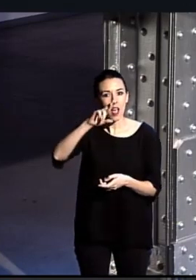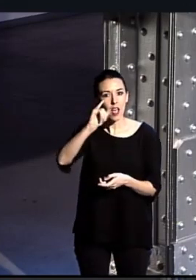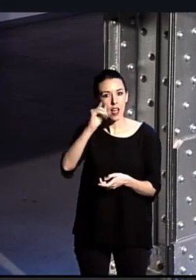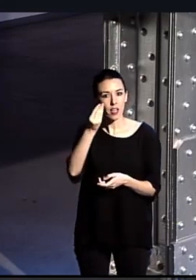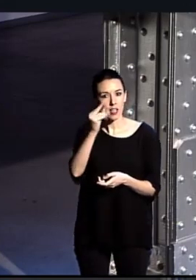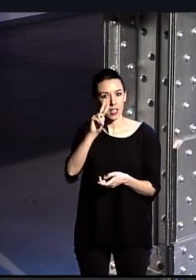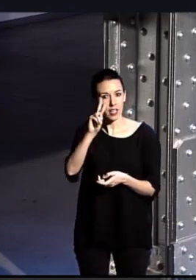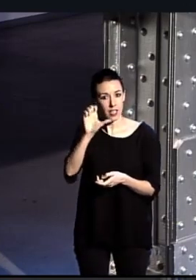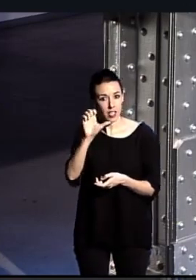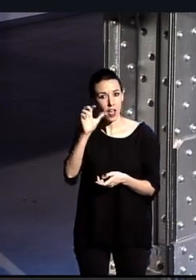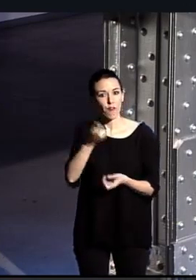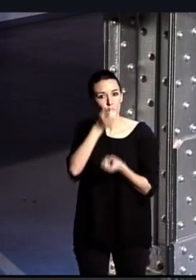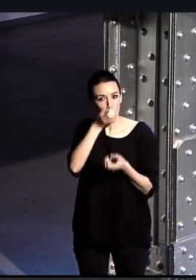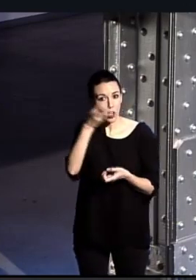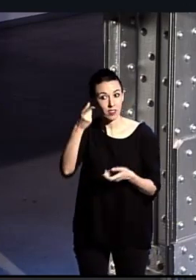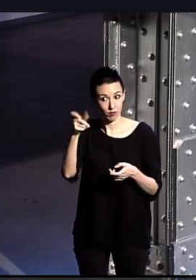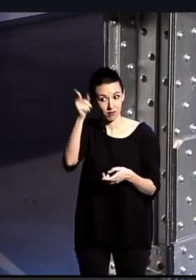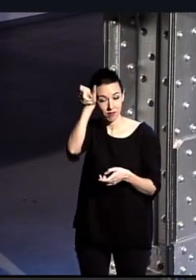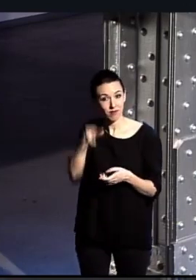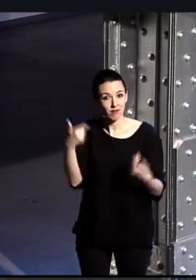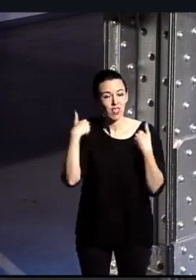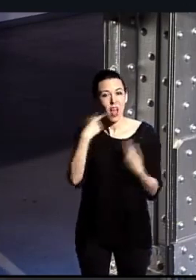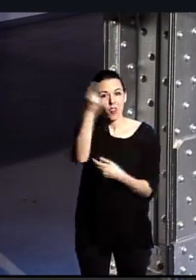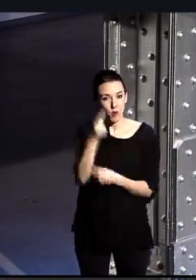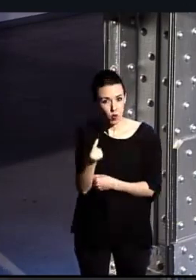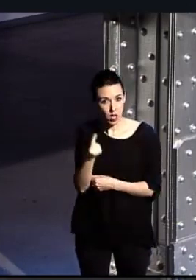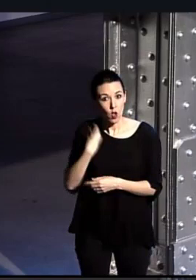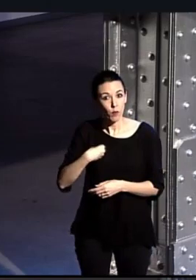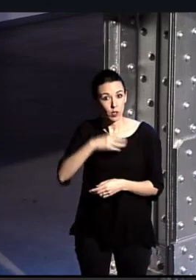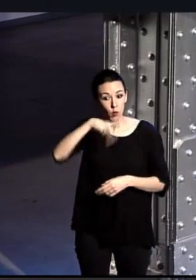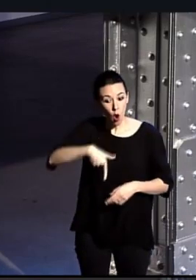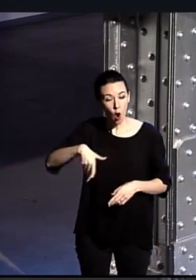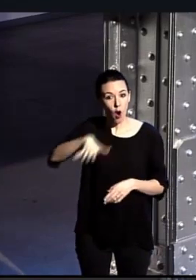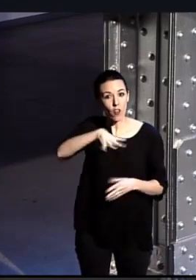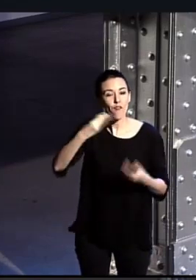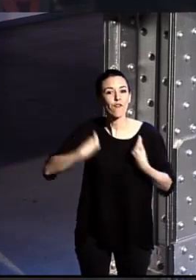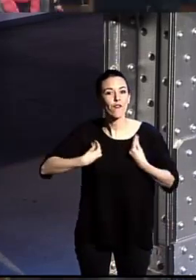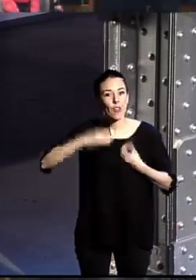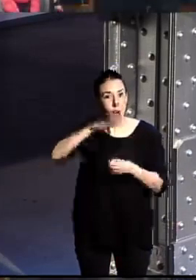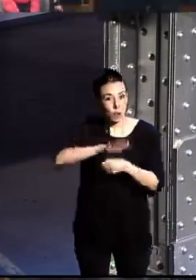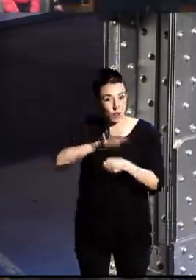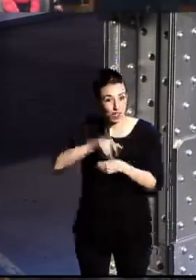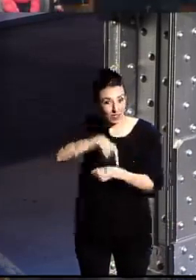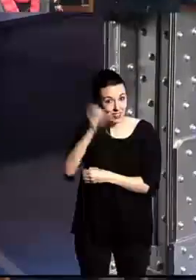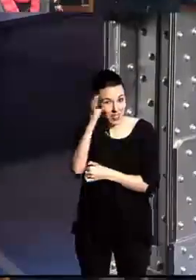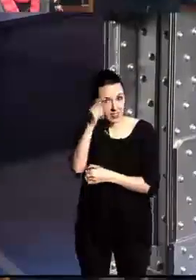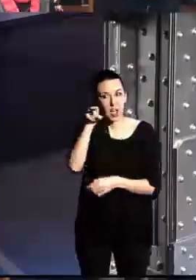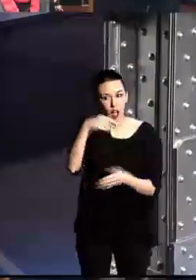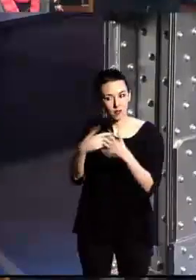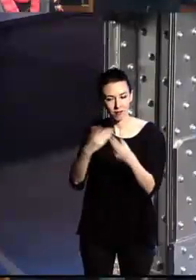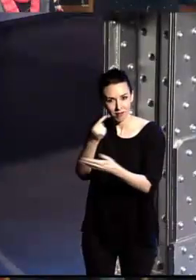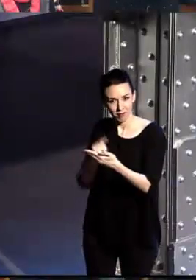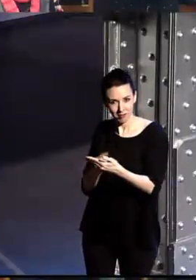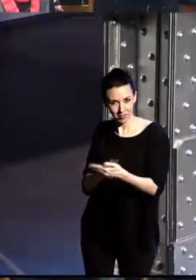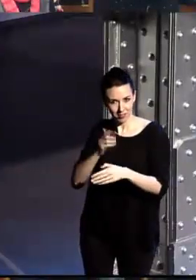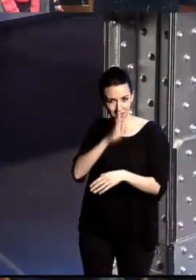nuestro ilustrador, que además de ilustrar la obra de Verne, está ilustrando hoy este Vida en Martes. Así que, si os parece,